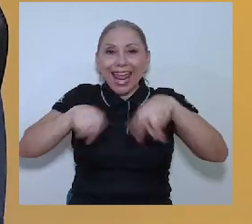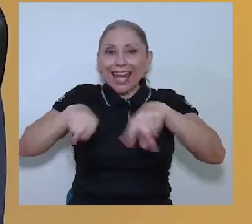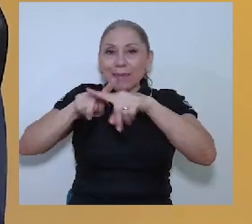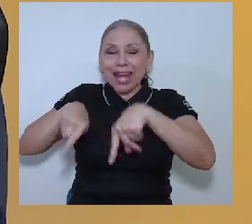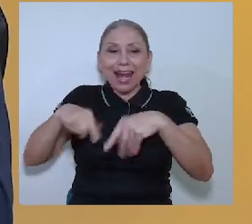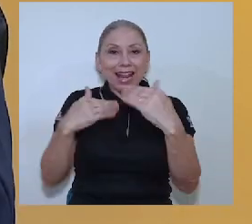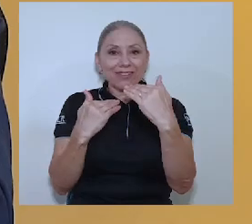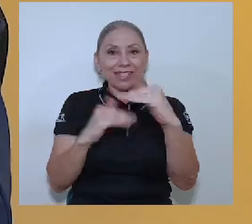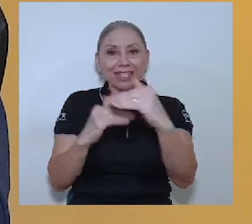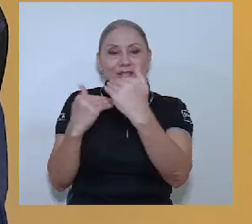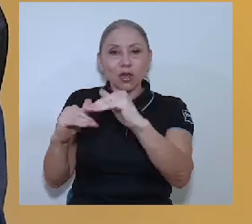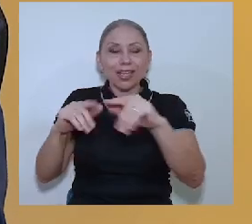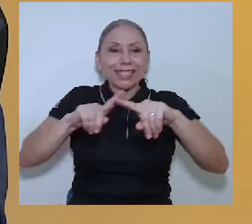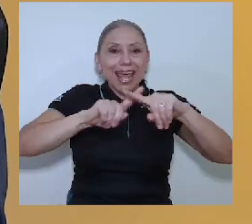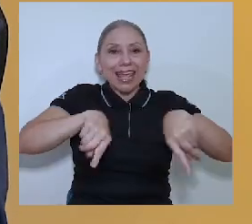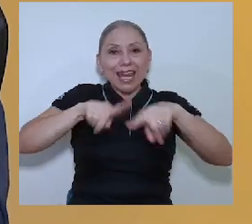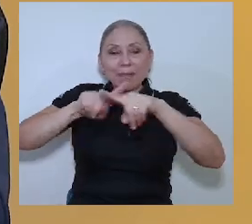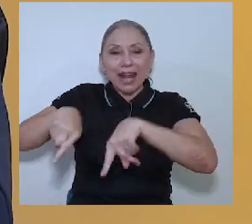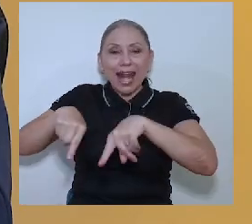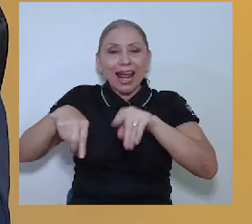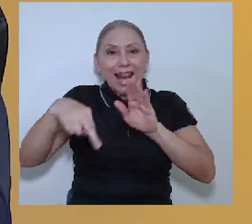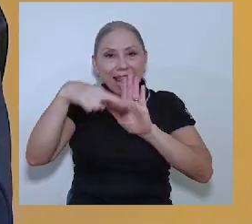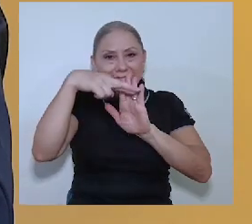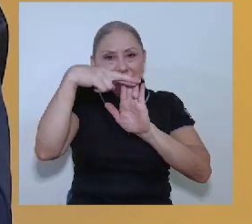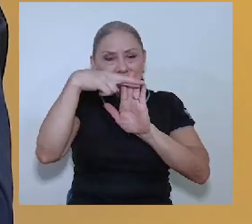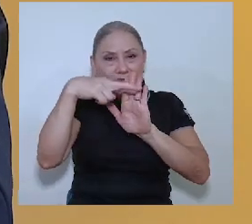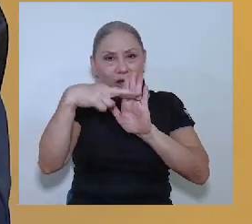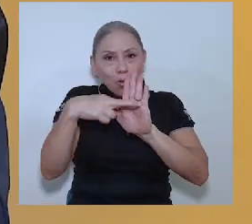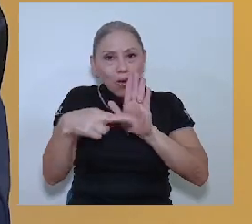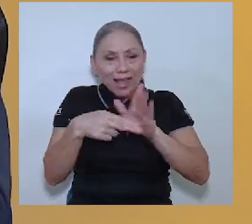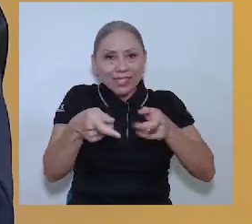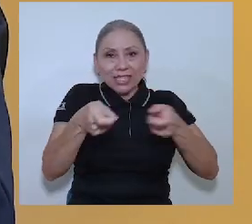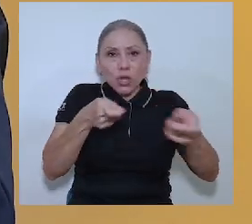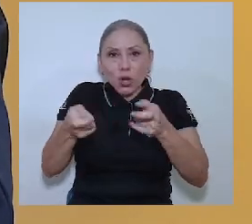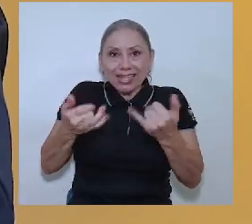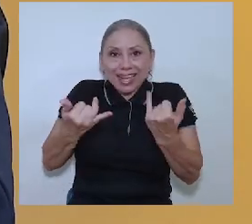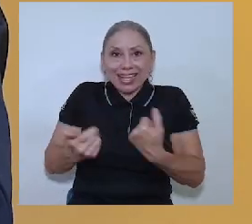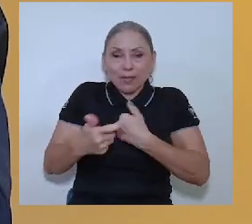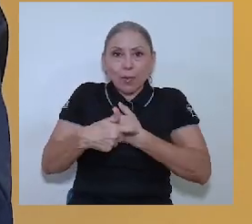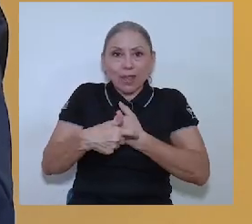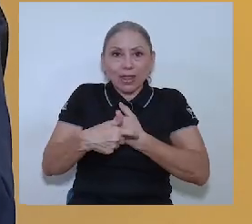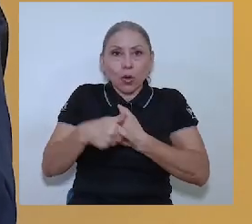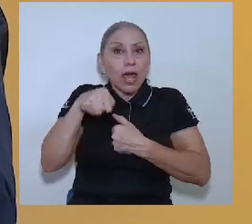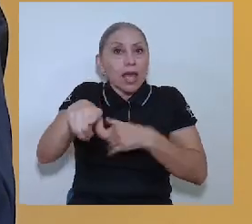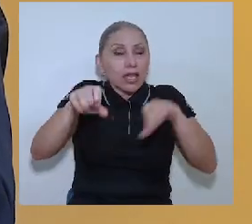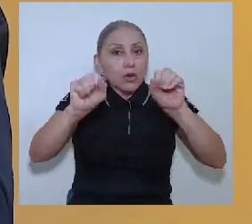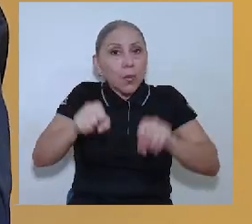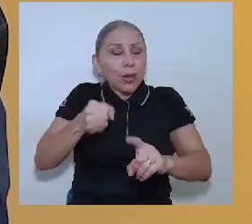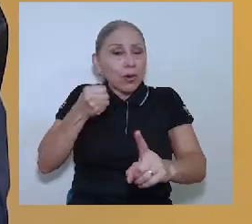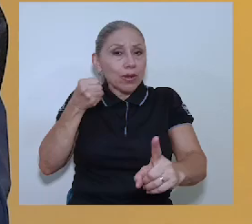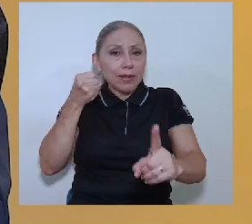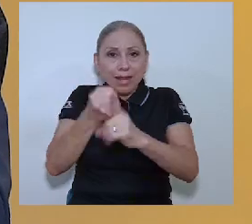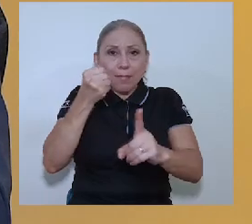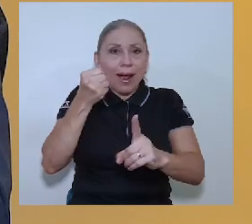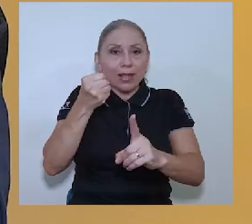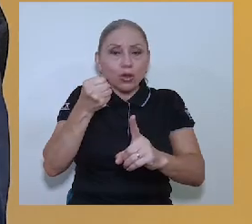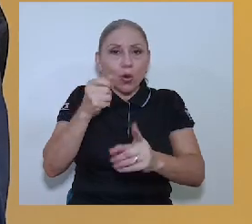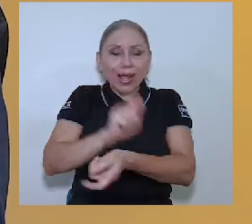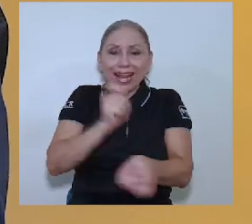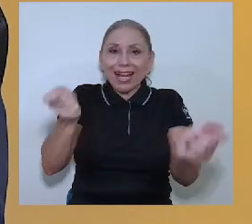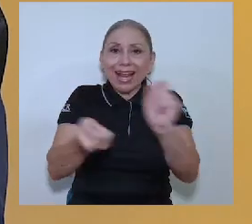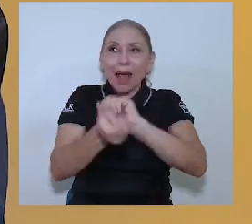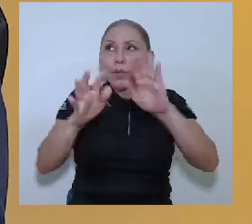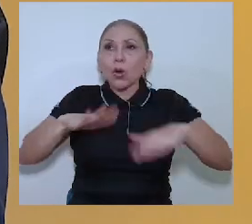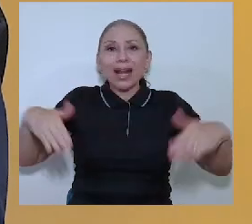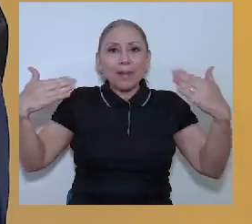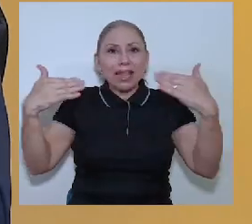restricciones y eliminar las regulaciones que existen en este momento. Eso podría tener un impacto sobre el cambio climático y creo